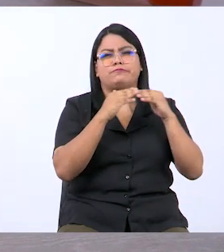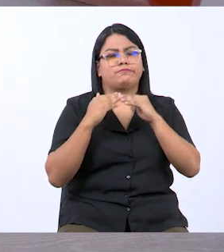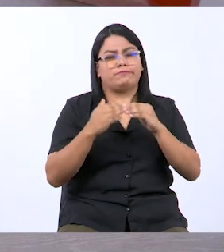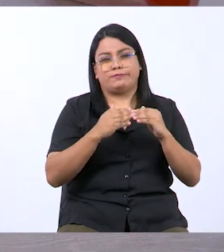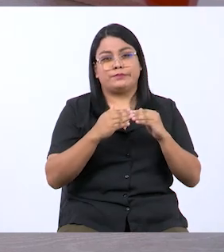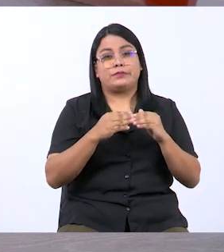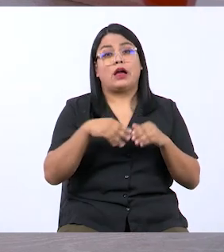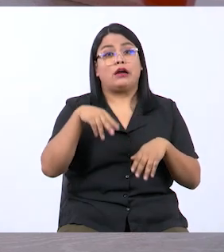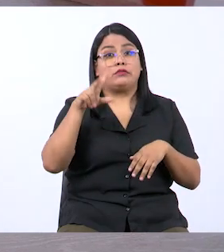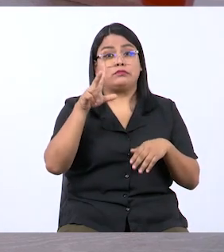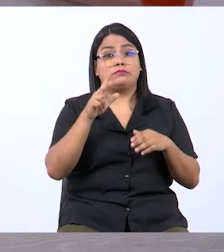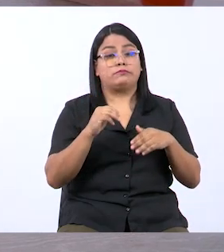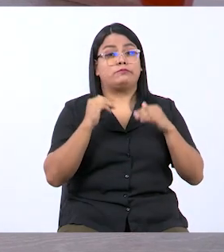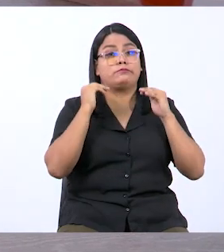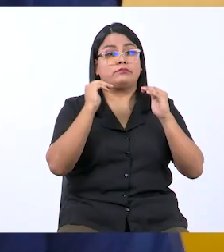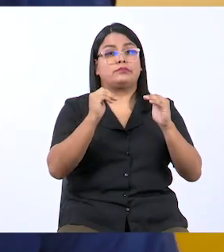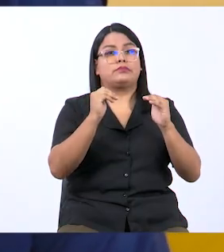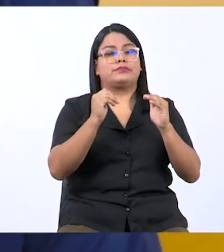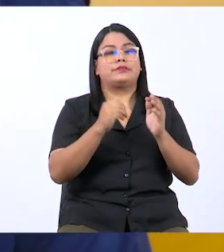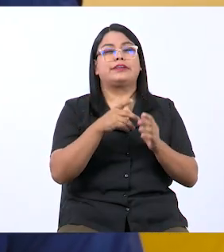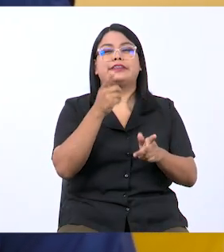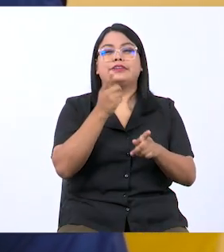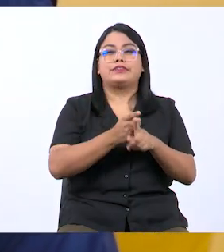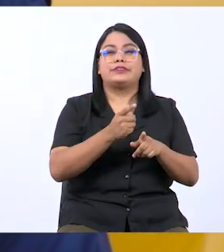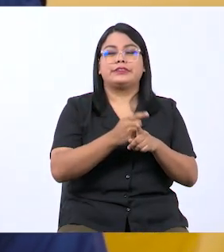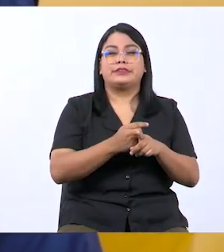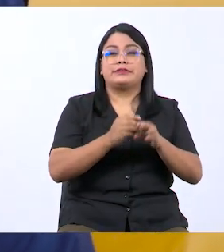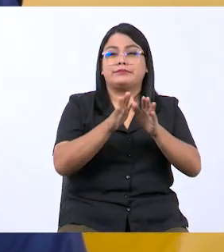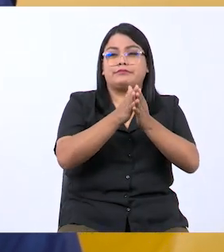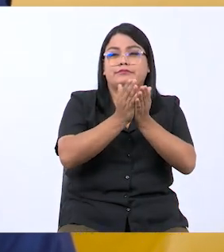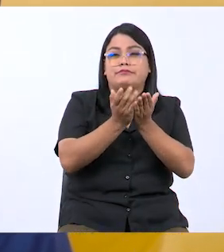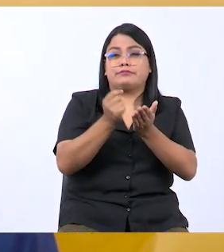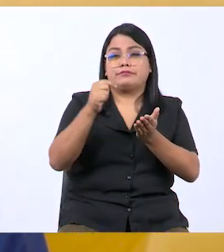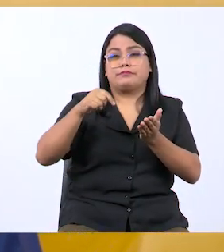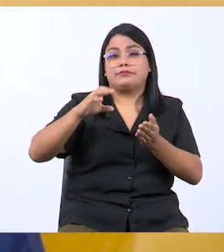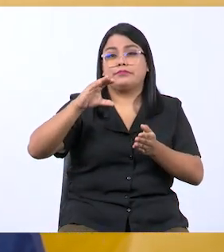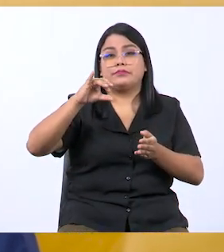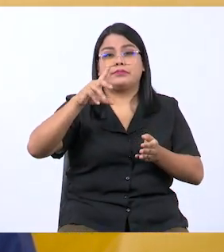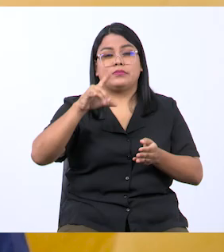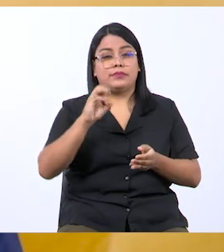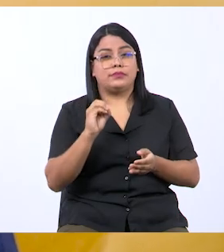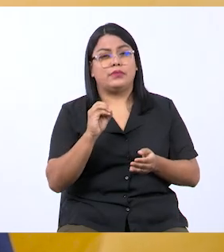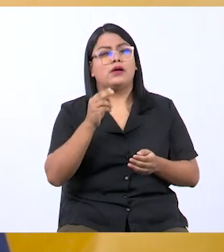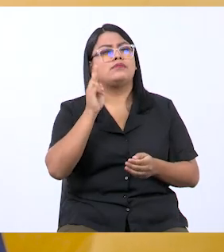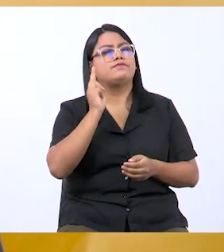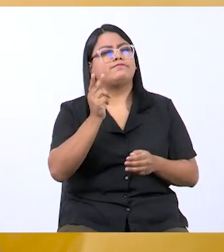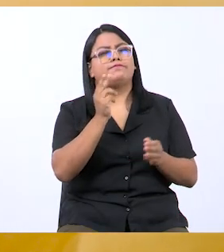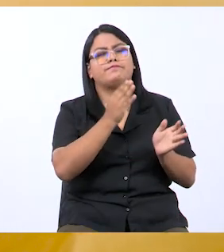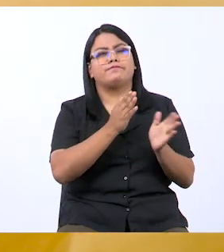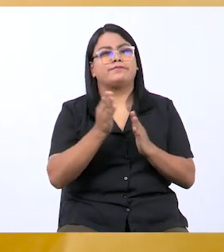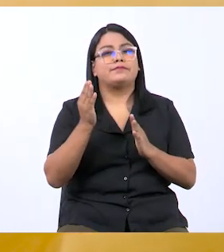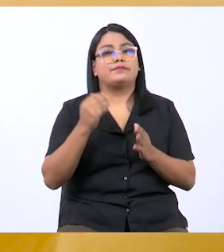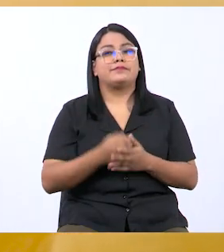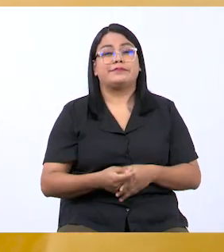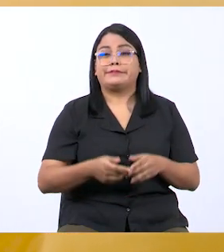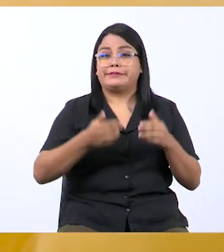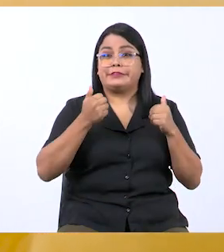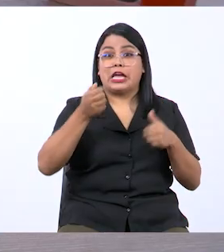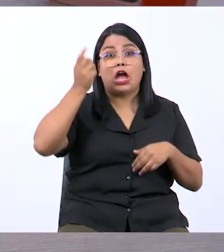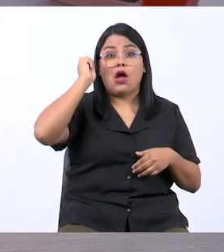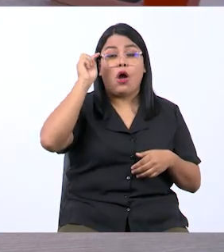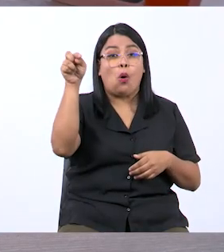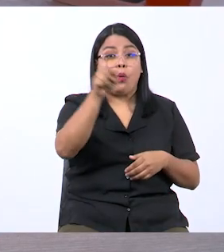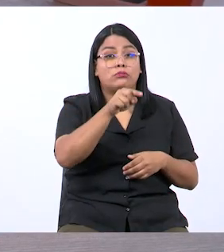las 3 niveles? Así es. Los libros de este ciclo tienen la misma estructura. Muy